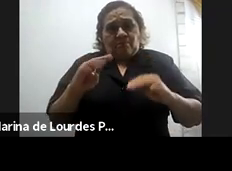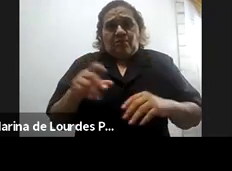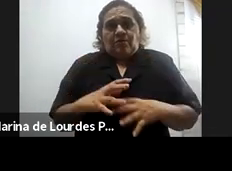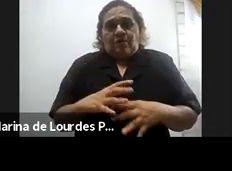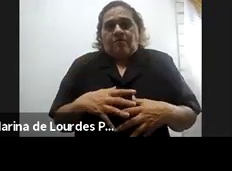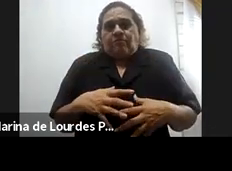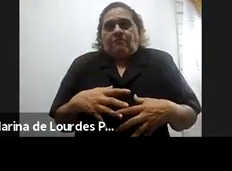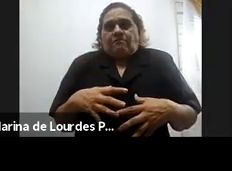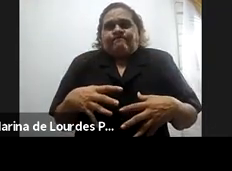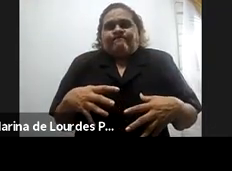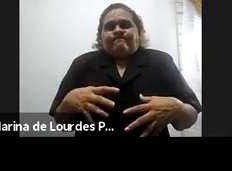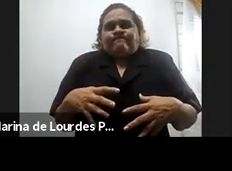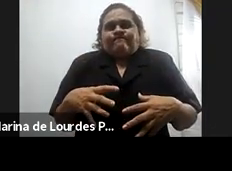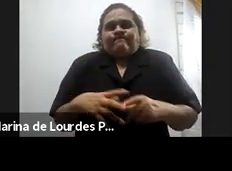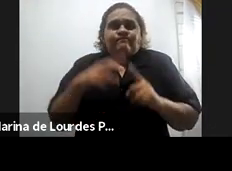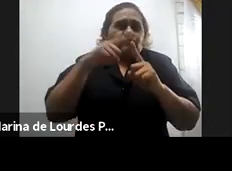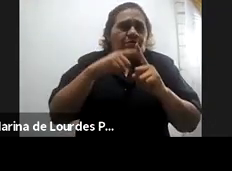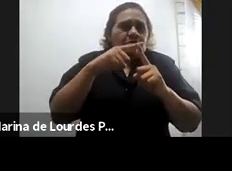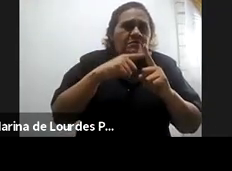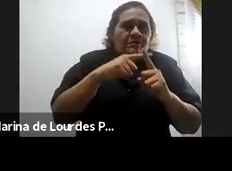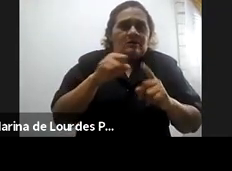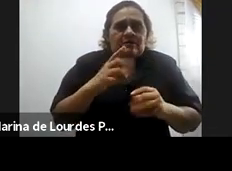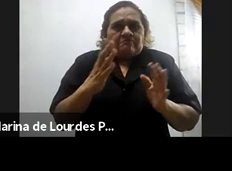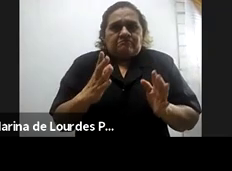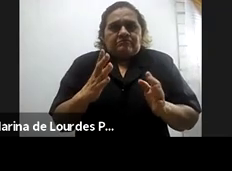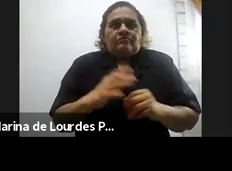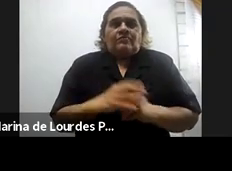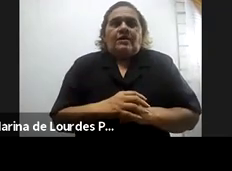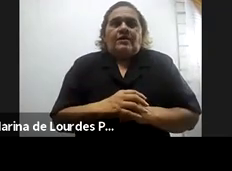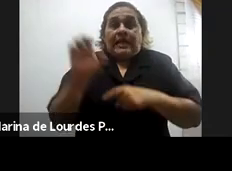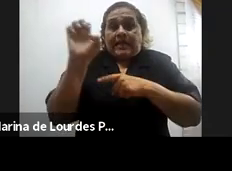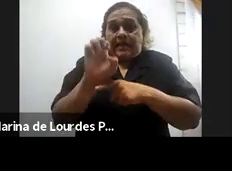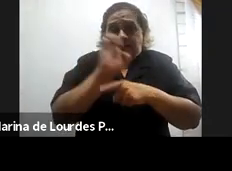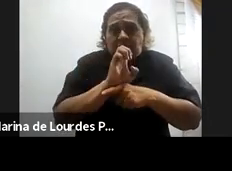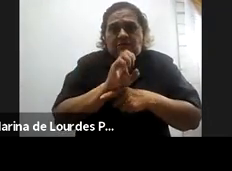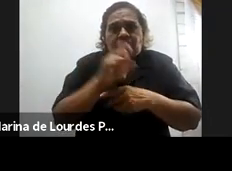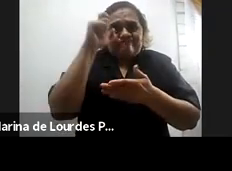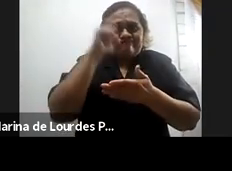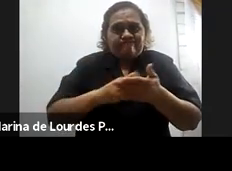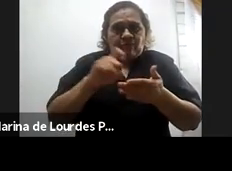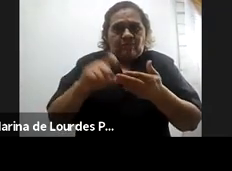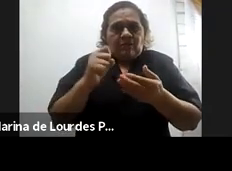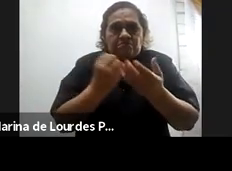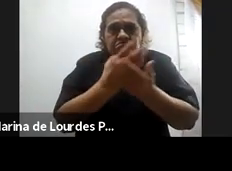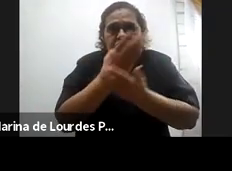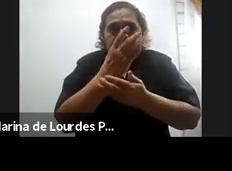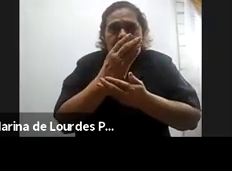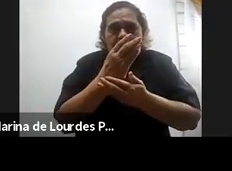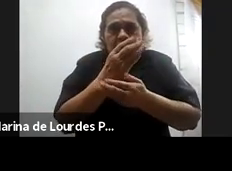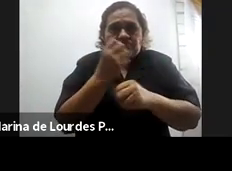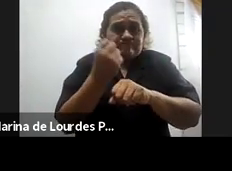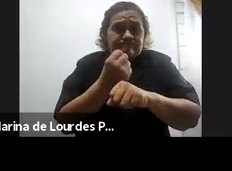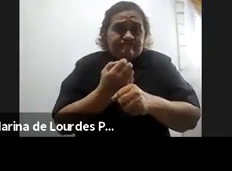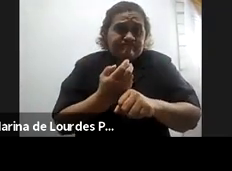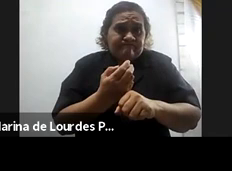poquito por la temperatura, por lo que ustedes quieran. Entonces, imagínense comprar un zapato nuevo, ¿no? En la mañana, cuando